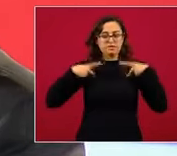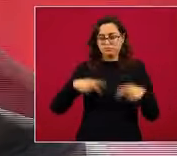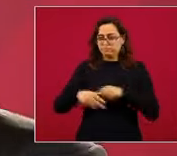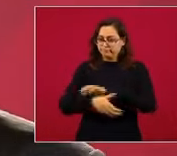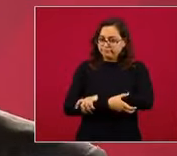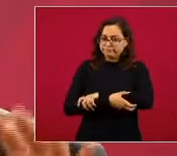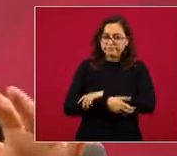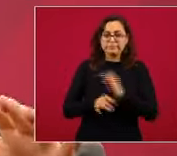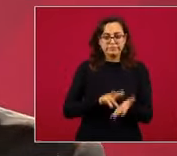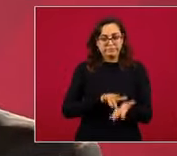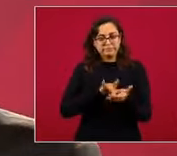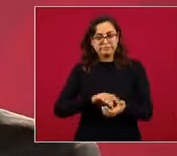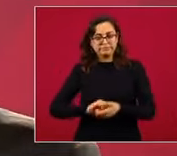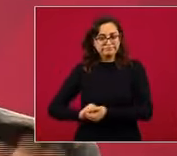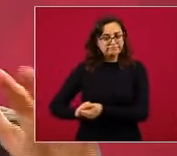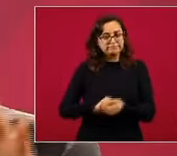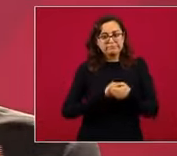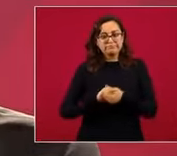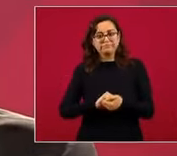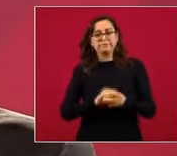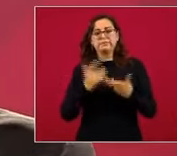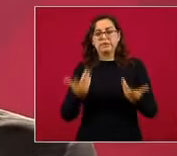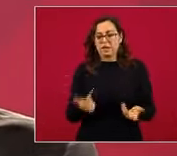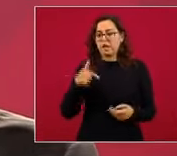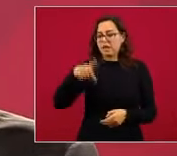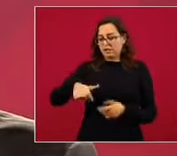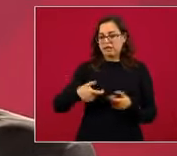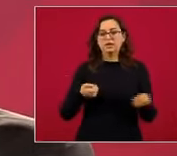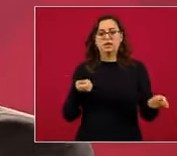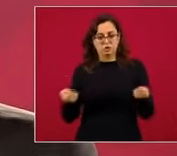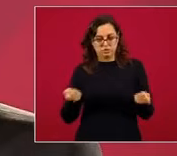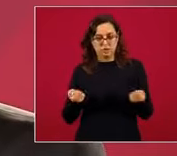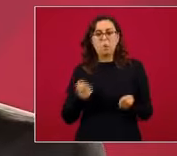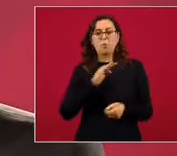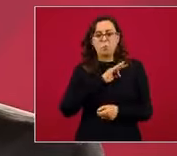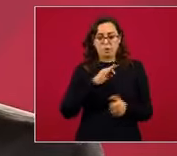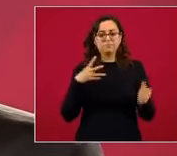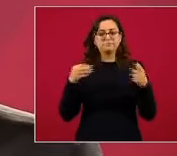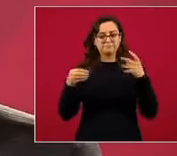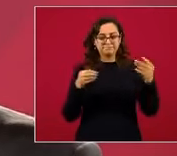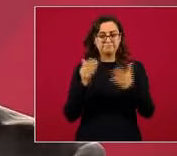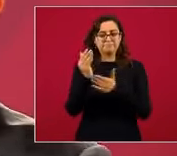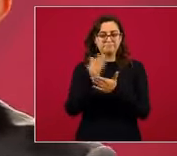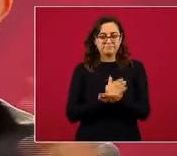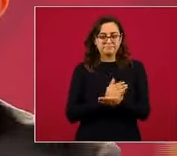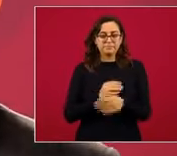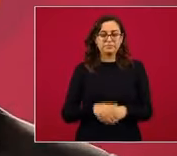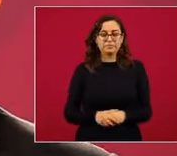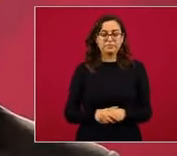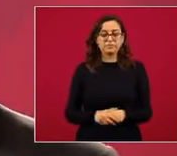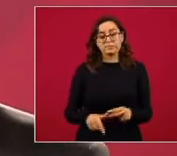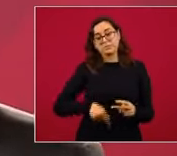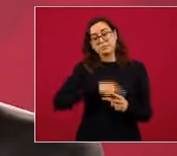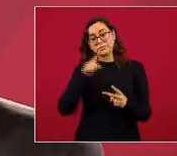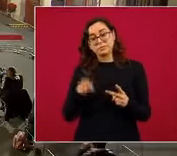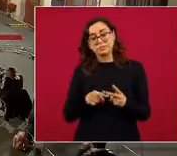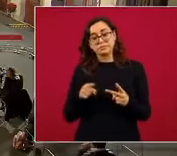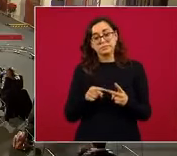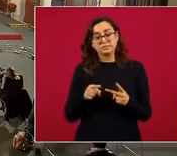epidemia, también en el Valle de México vamos a lograr atenuar, mitigar la epidemia. El segundo gran